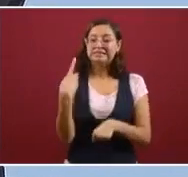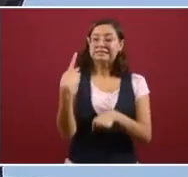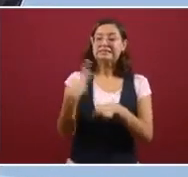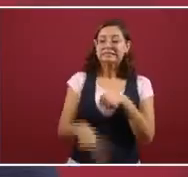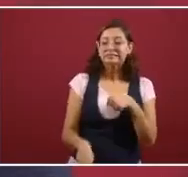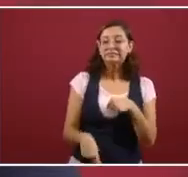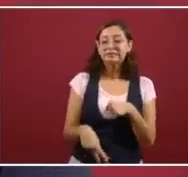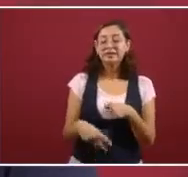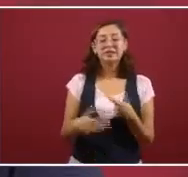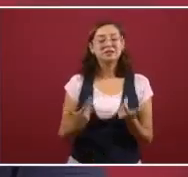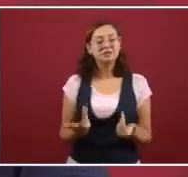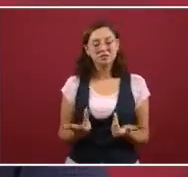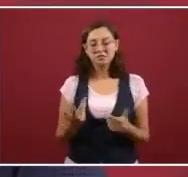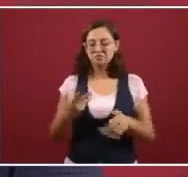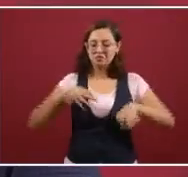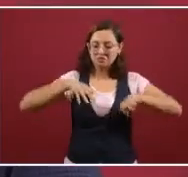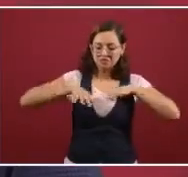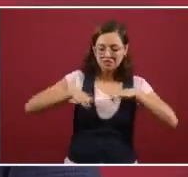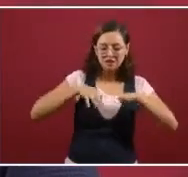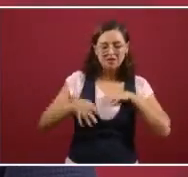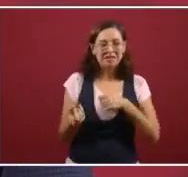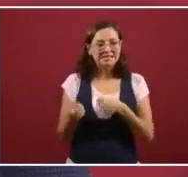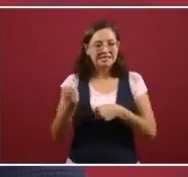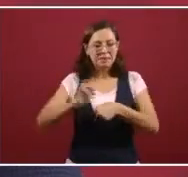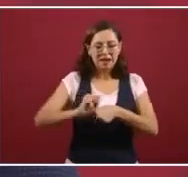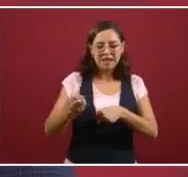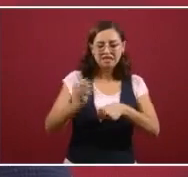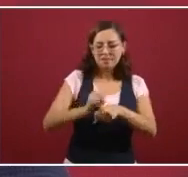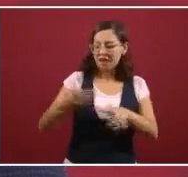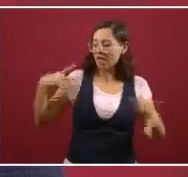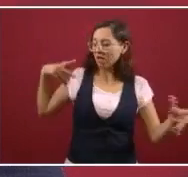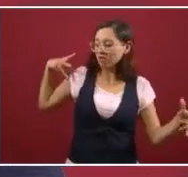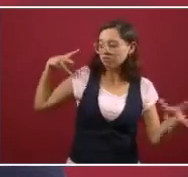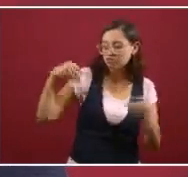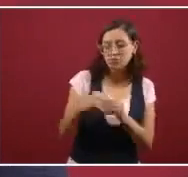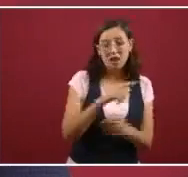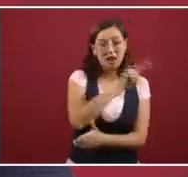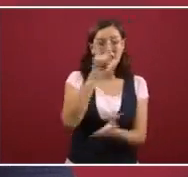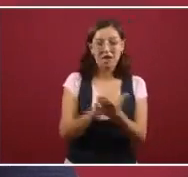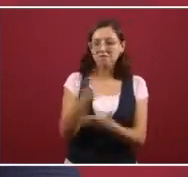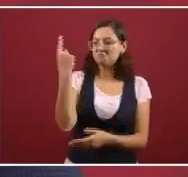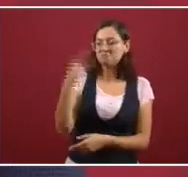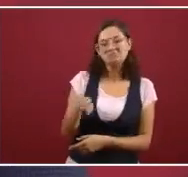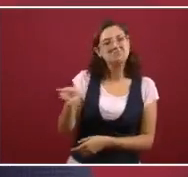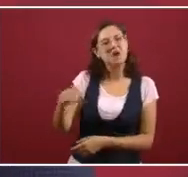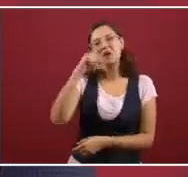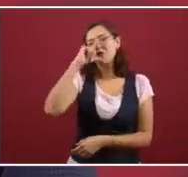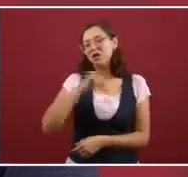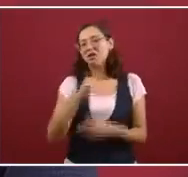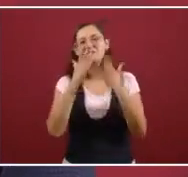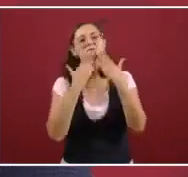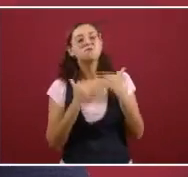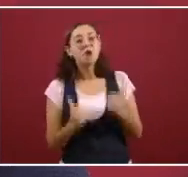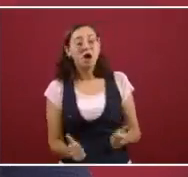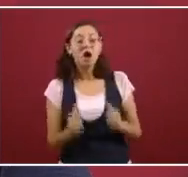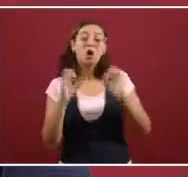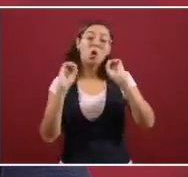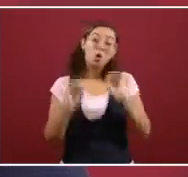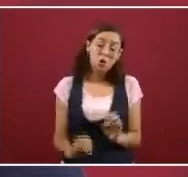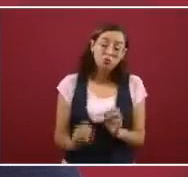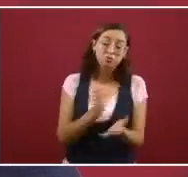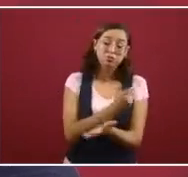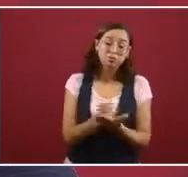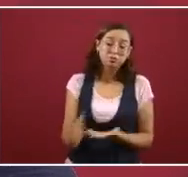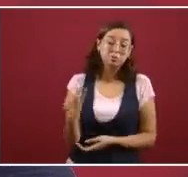de no reunir las semanas de trabajo formal mínimas requeridas en la ley, o en el mejor de los casos a tener una pensión mínima, que es la